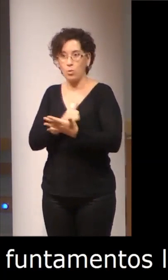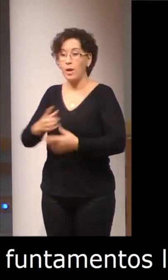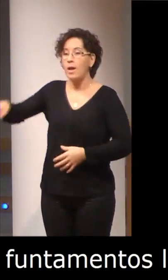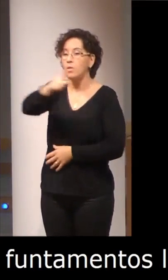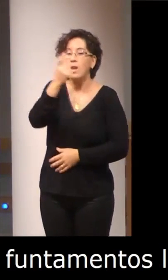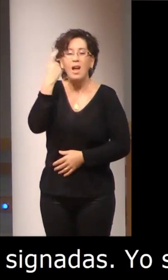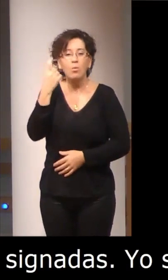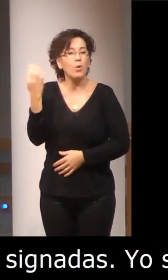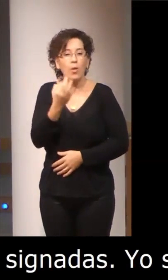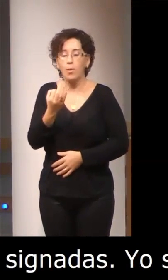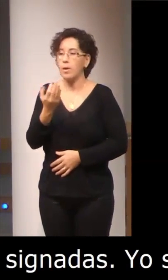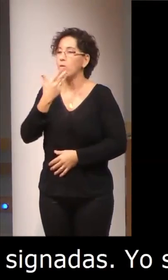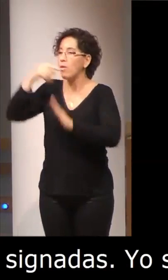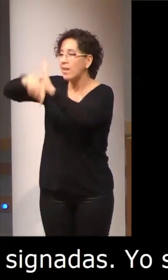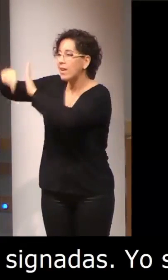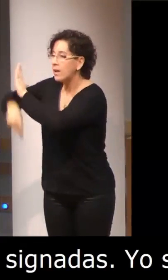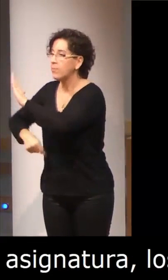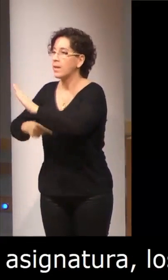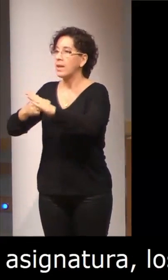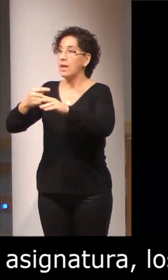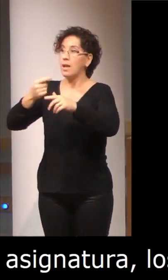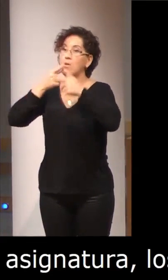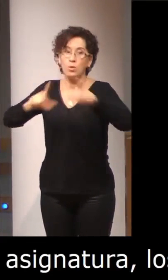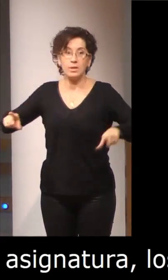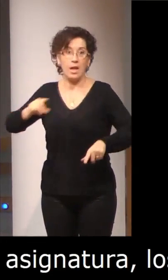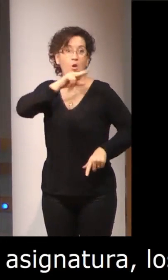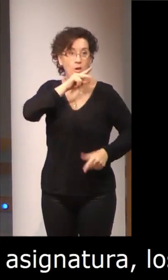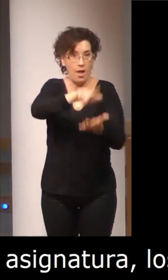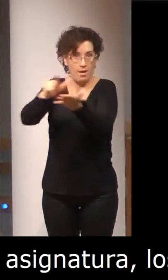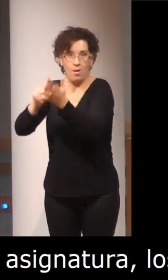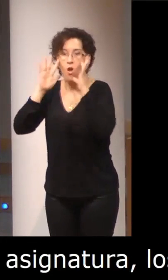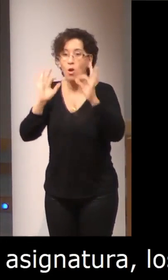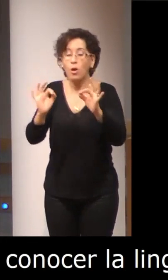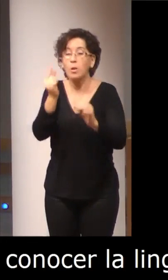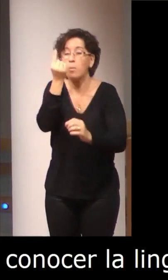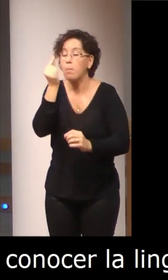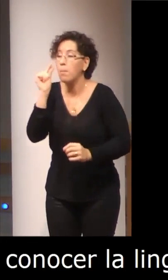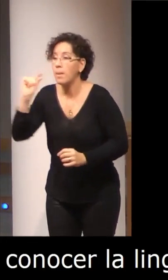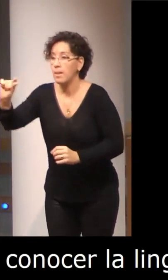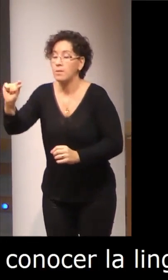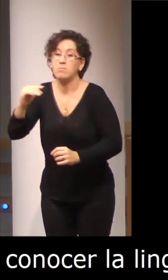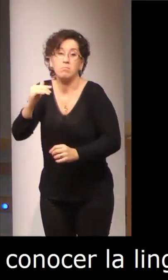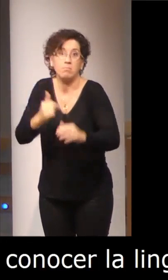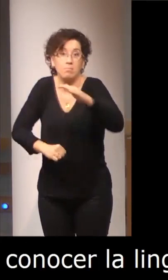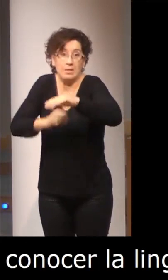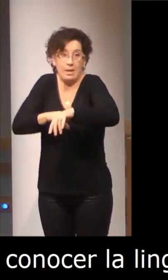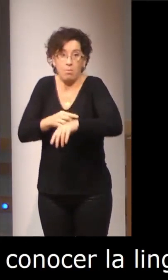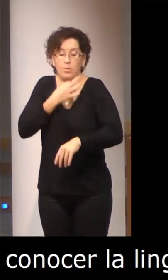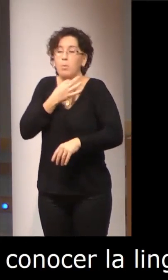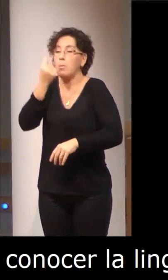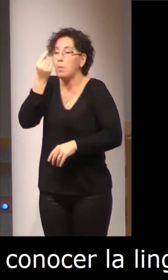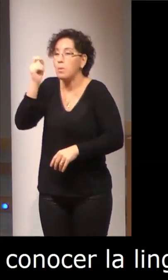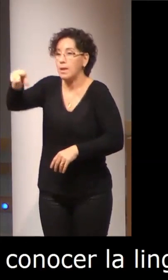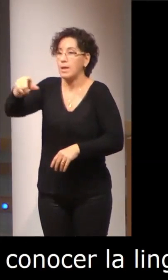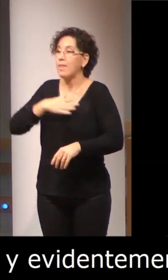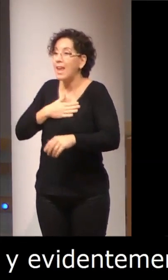que conocer la lingüística de las lenguas orales y evidentemente un poquito, no nos da tiempo a mucho más, de la lingüística de las lenguas asignadas.